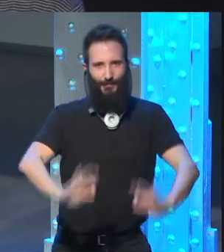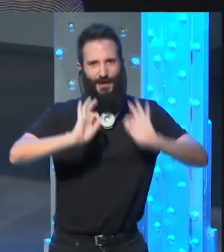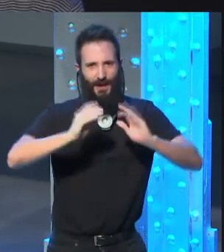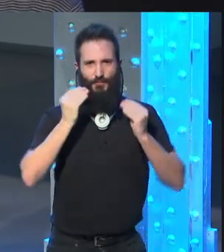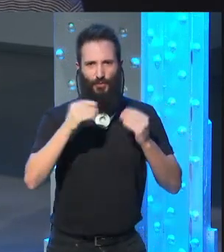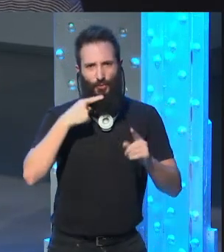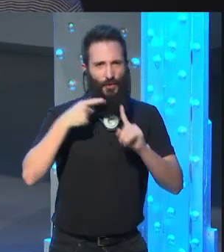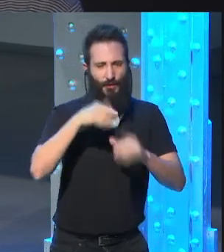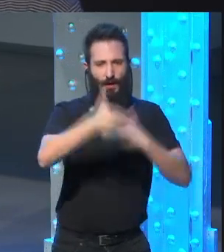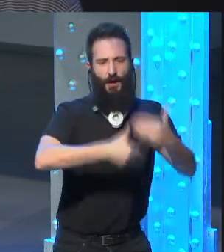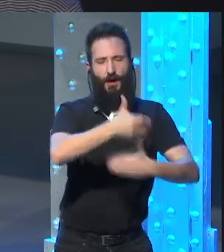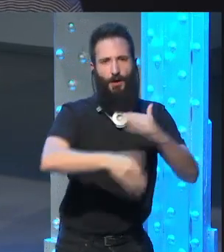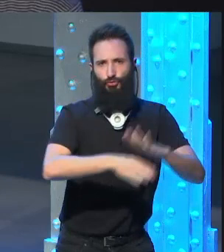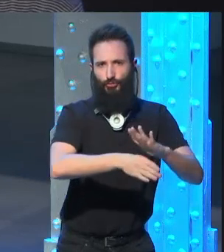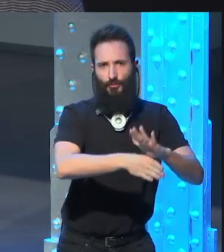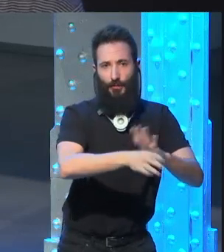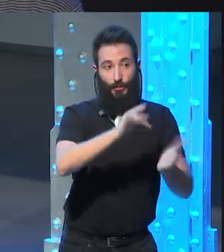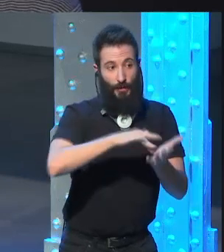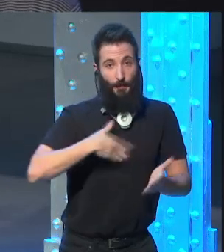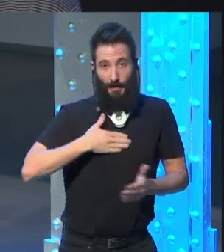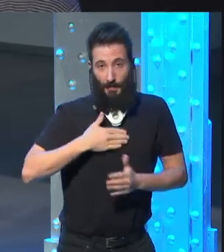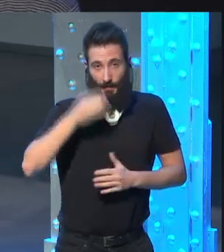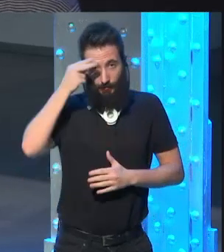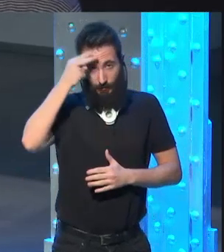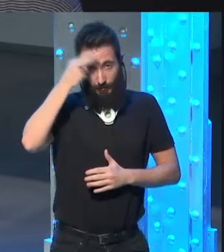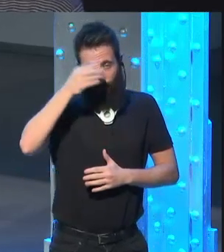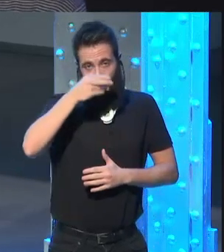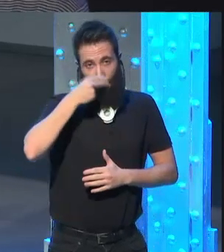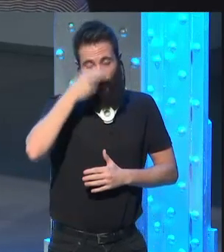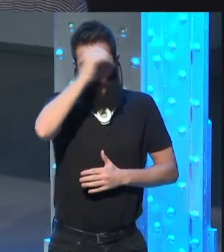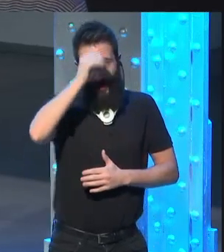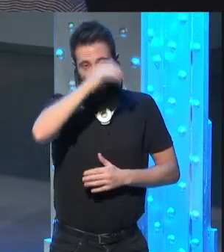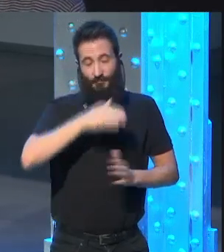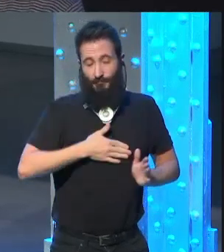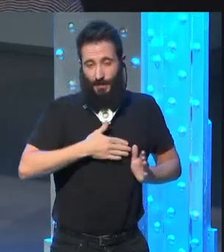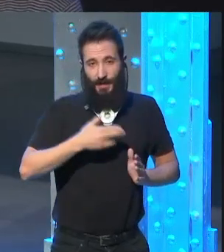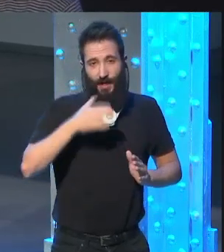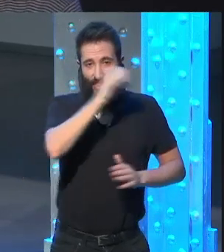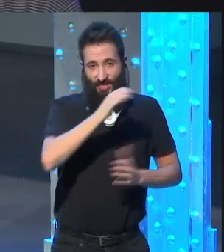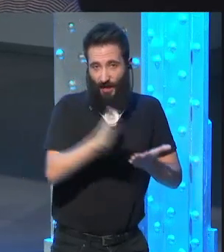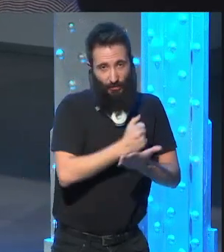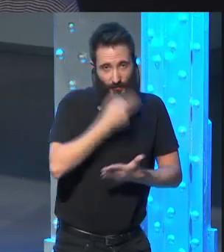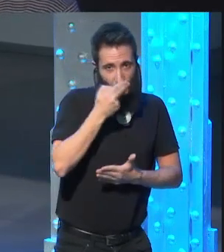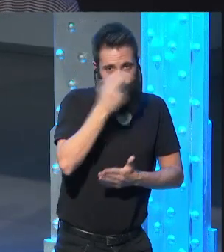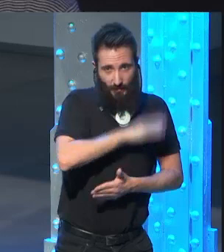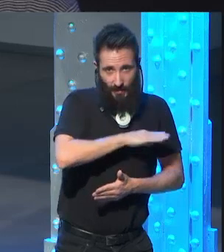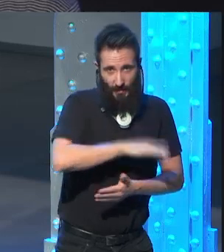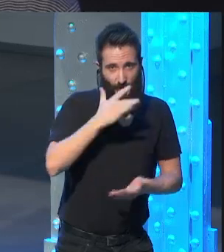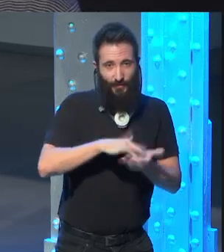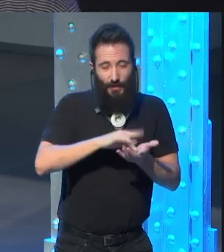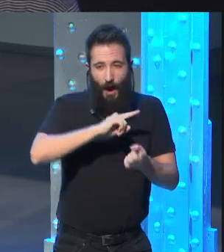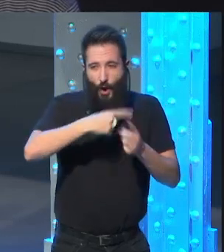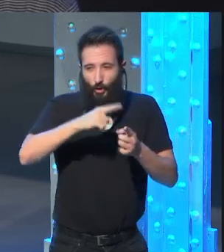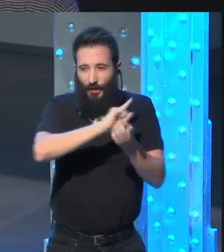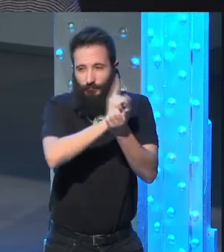seguir avanzando, y para mí toda la ciencia es interesante. Y me gusta saltar de una cosa a otra, la